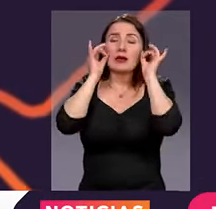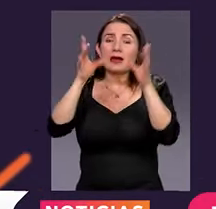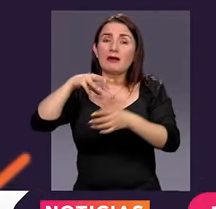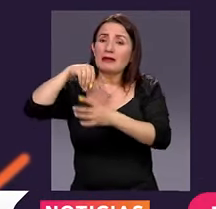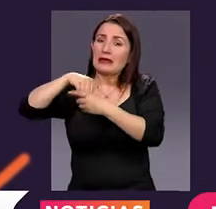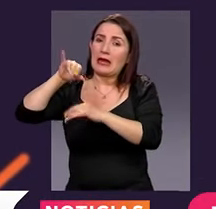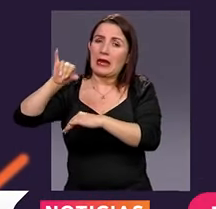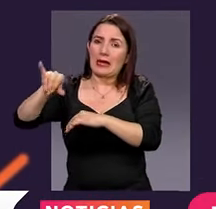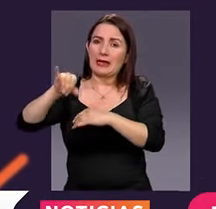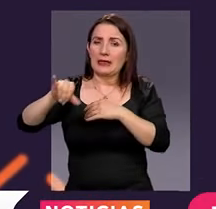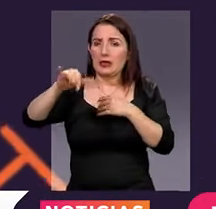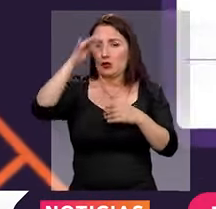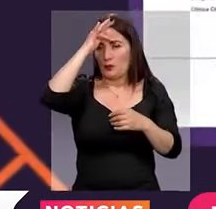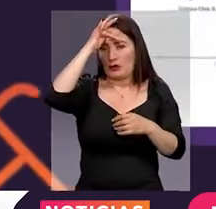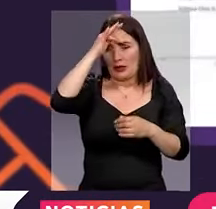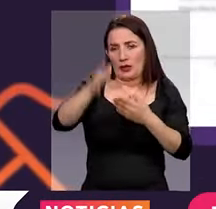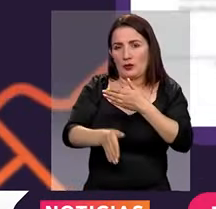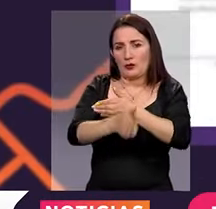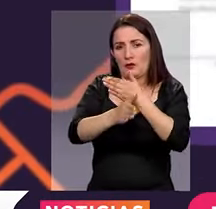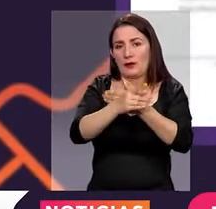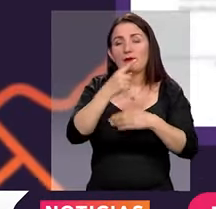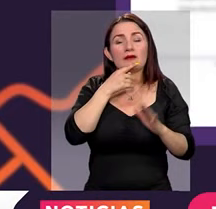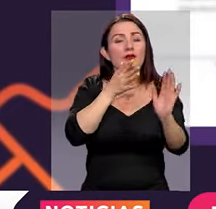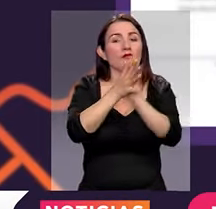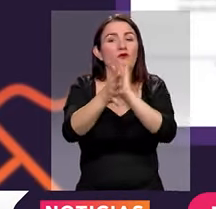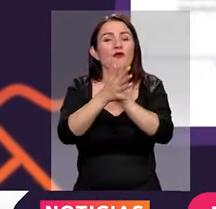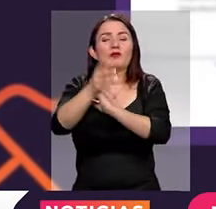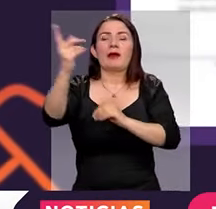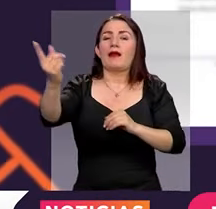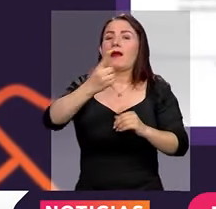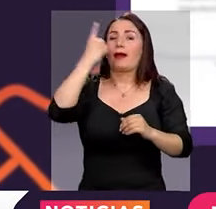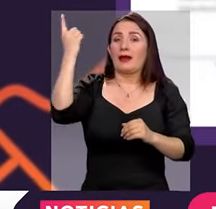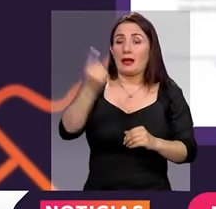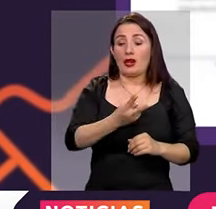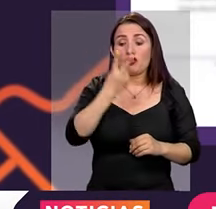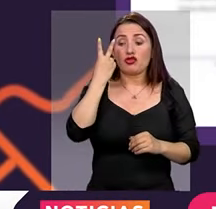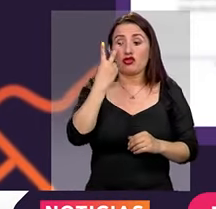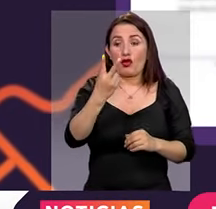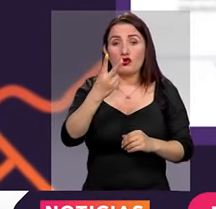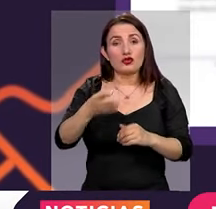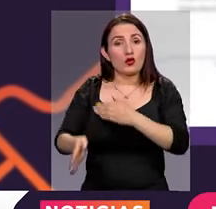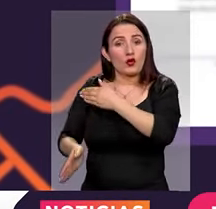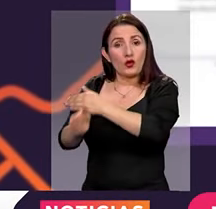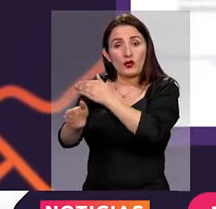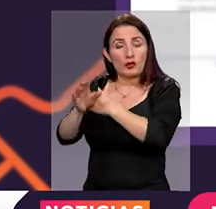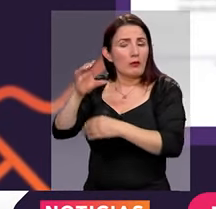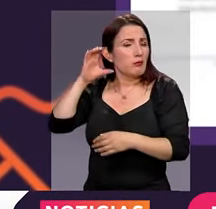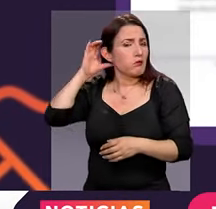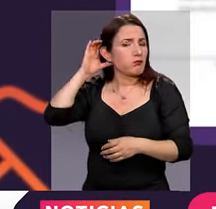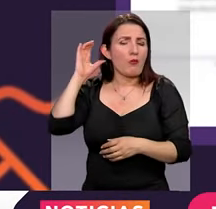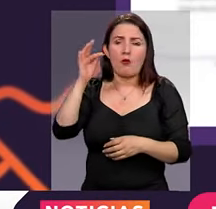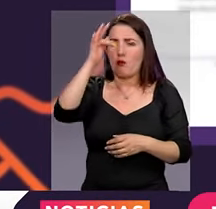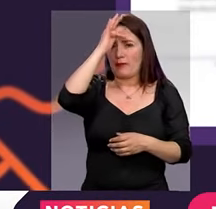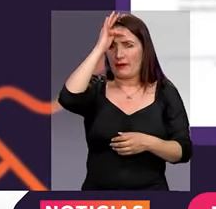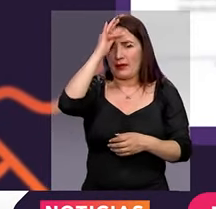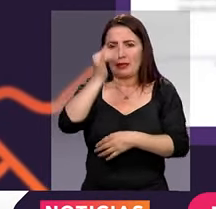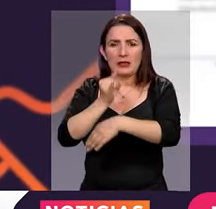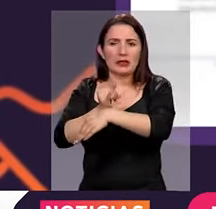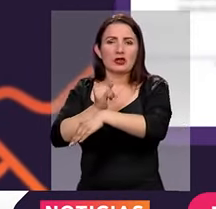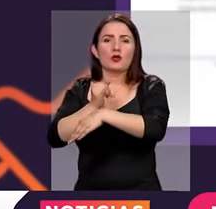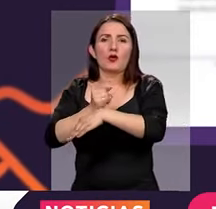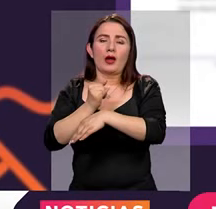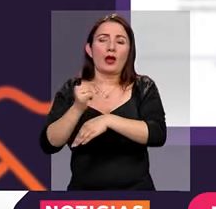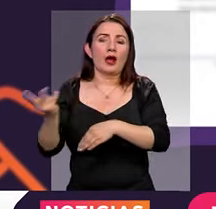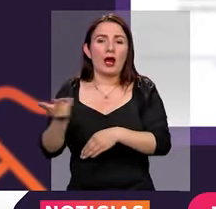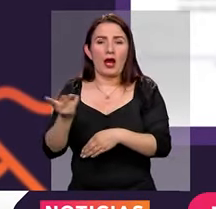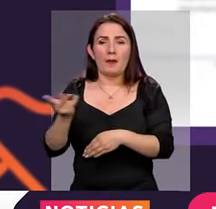allí. Nos permitimos informar a la comunidad en general que de los 2 pacientes que continúan hospitalizados en nuestra institución,